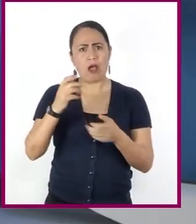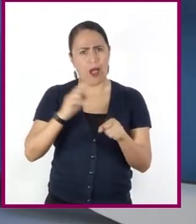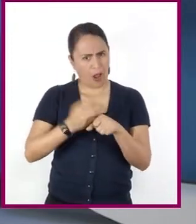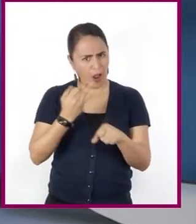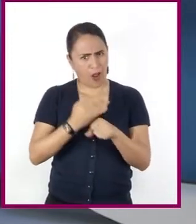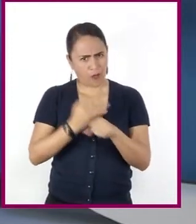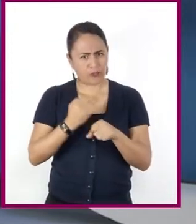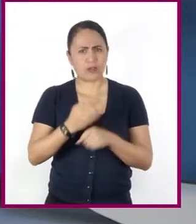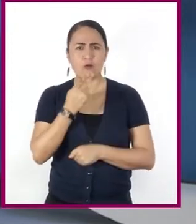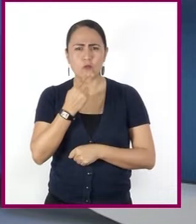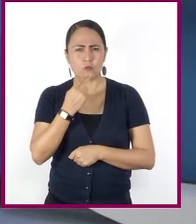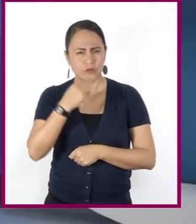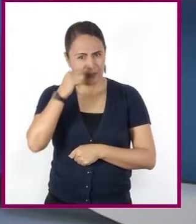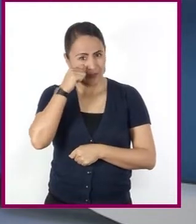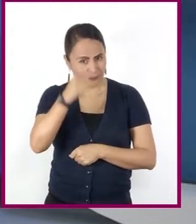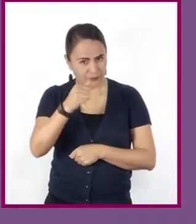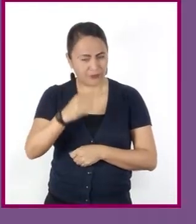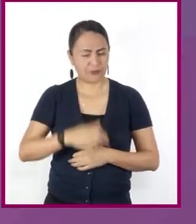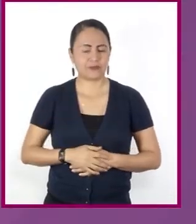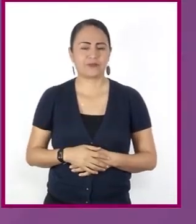utilizarla. Presten atención.